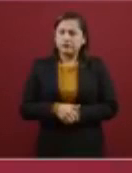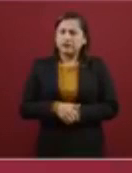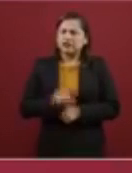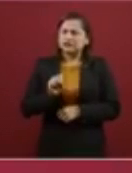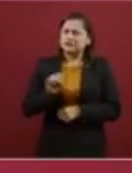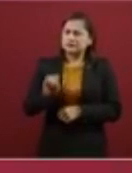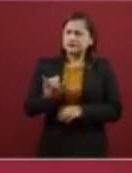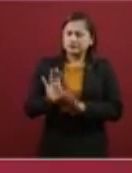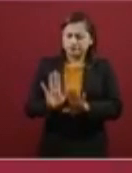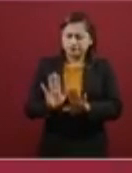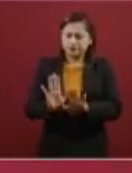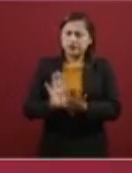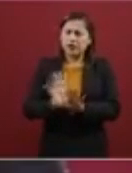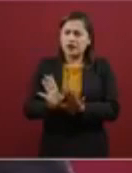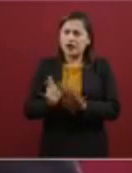hemos